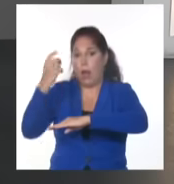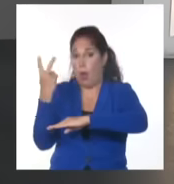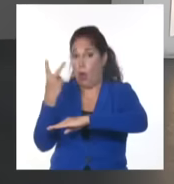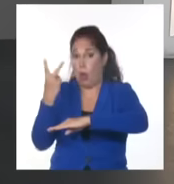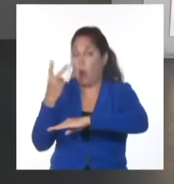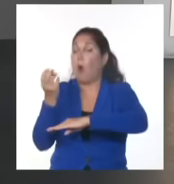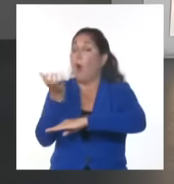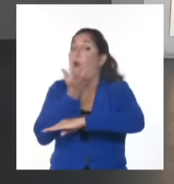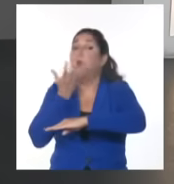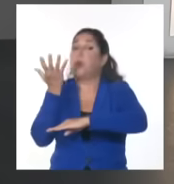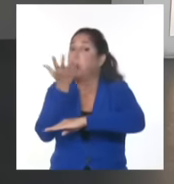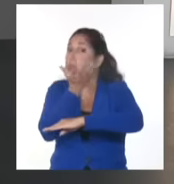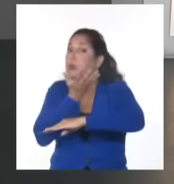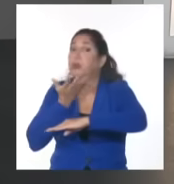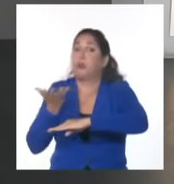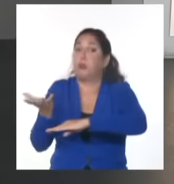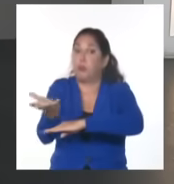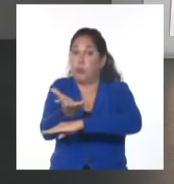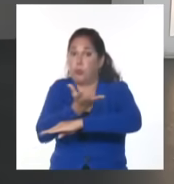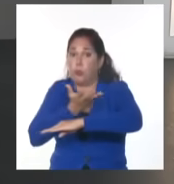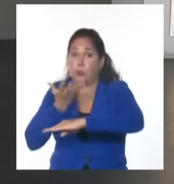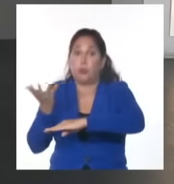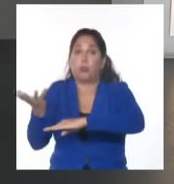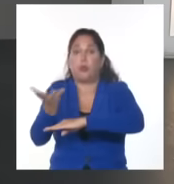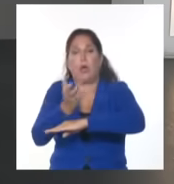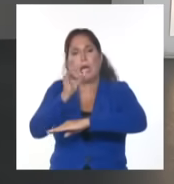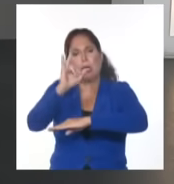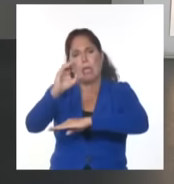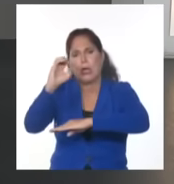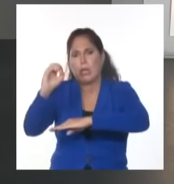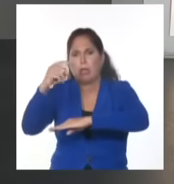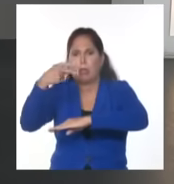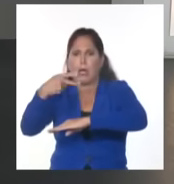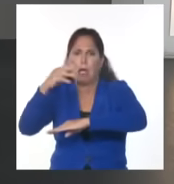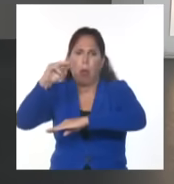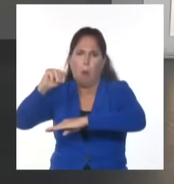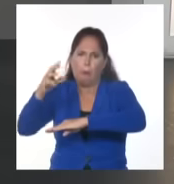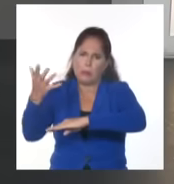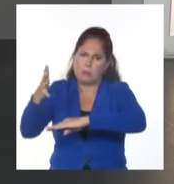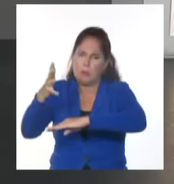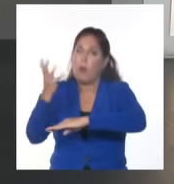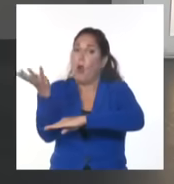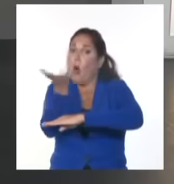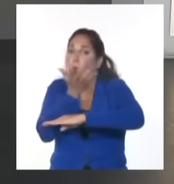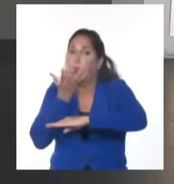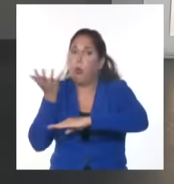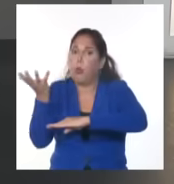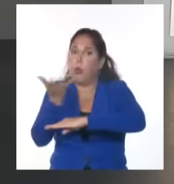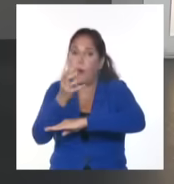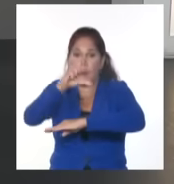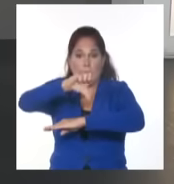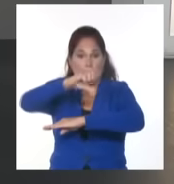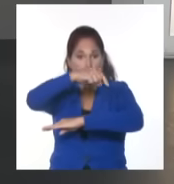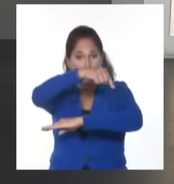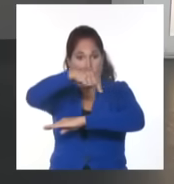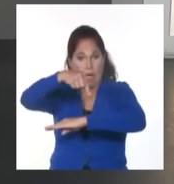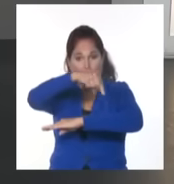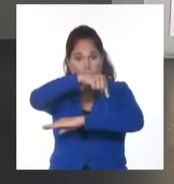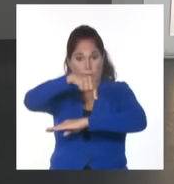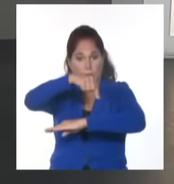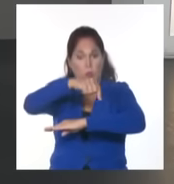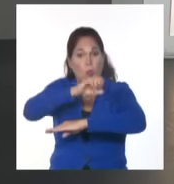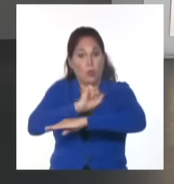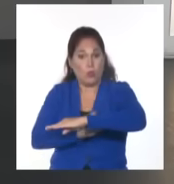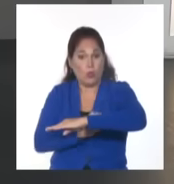puede haber rachas perfectamente bien de 70, 80, quizás un poco más. En cuanto al centro del país, del sur al sudeste,